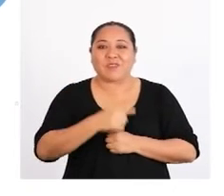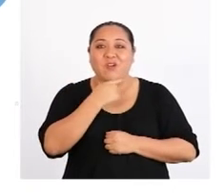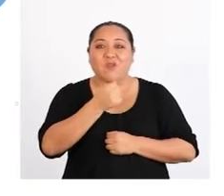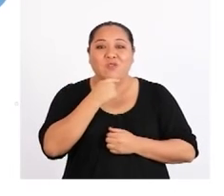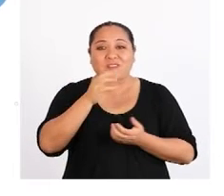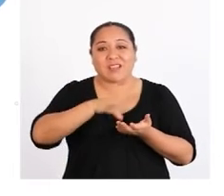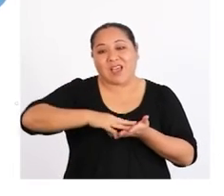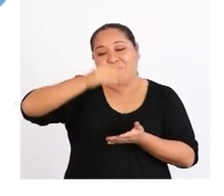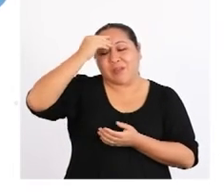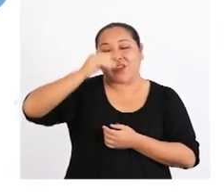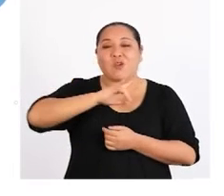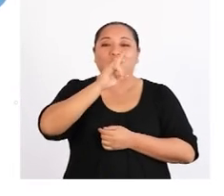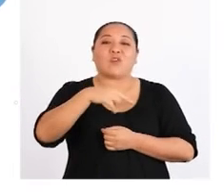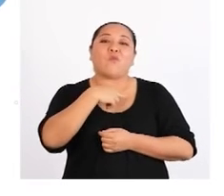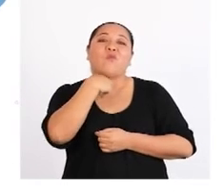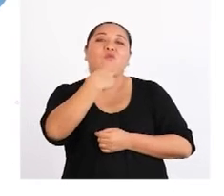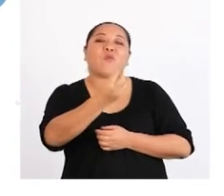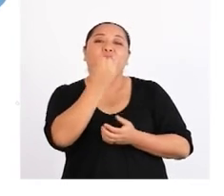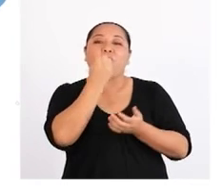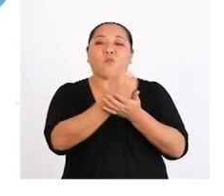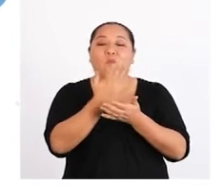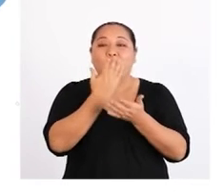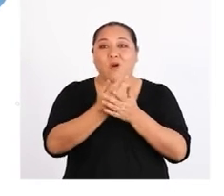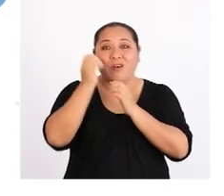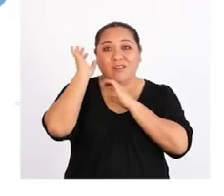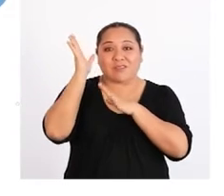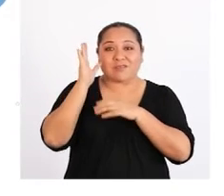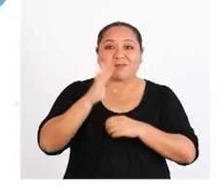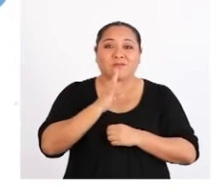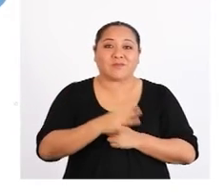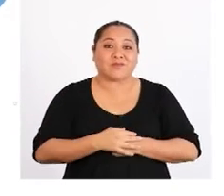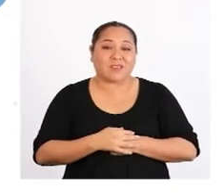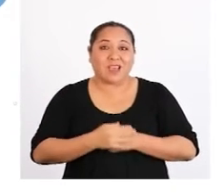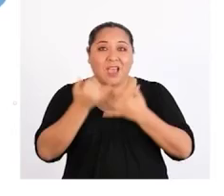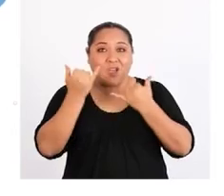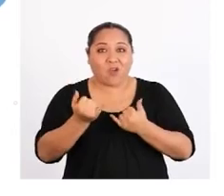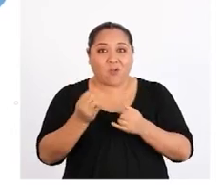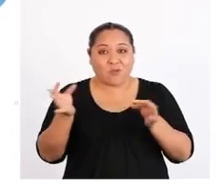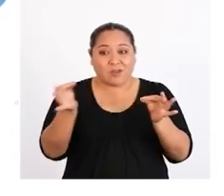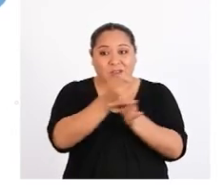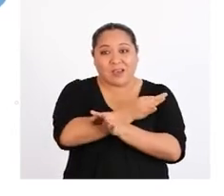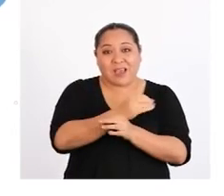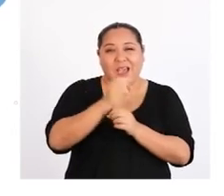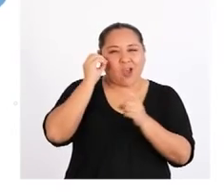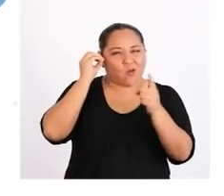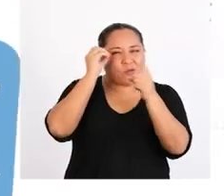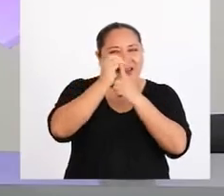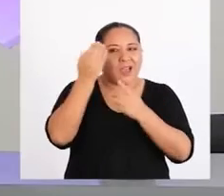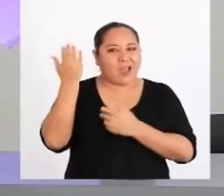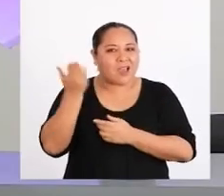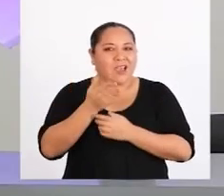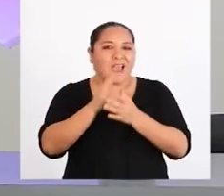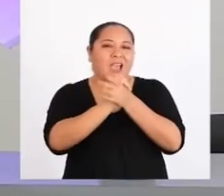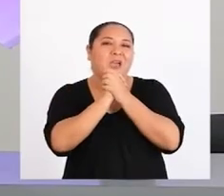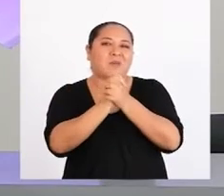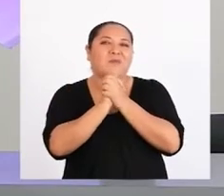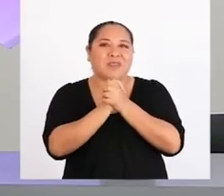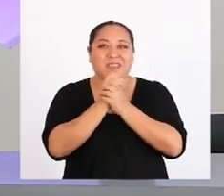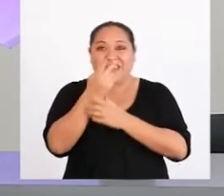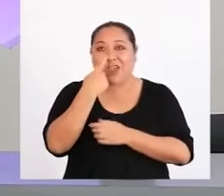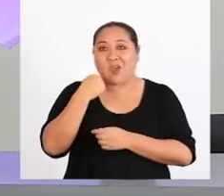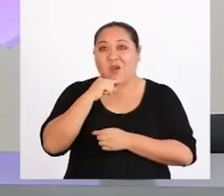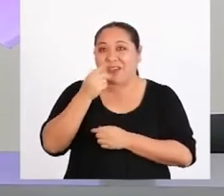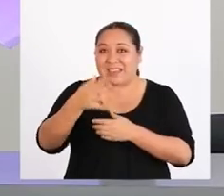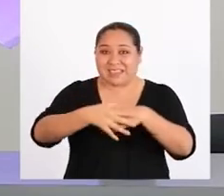encanta aprender a usar mi voz para hacer buenos discursos orales. Y ahora, para pasar al reto, tengo aquí a unos amigos y amigas